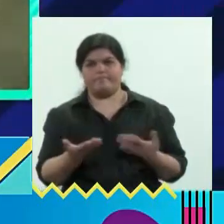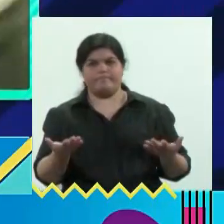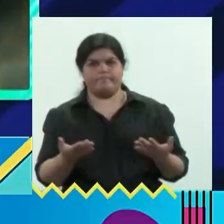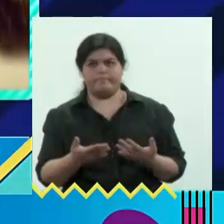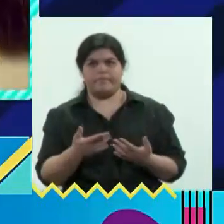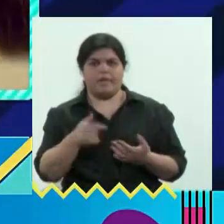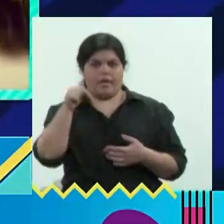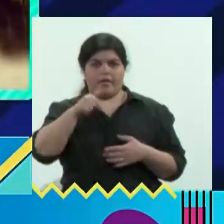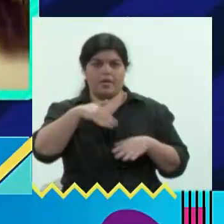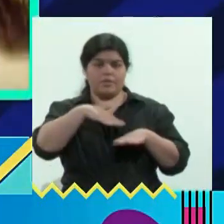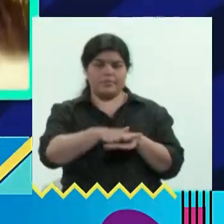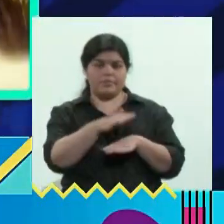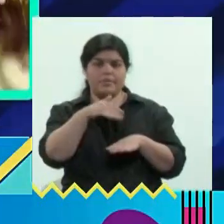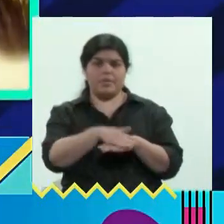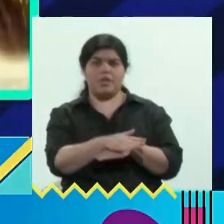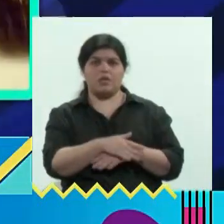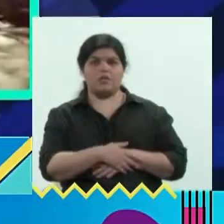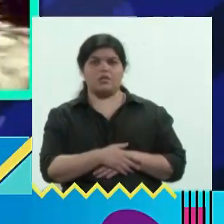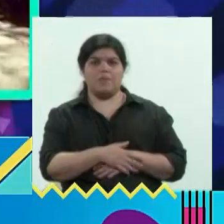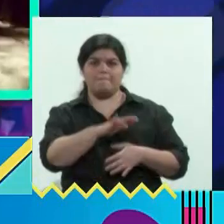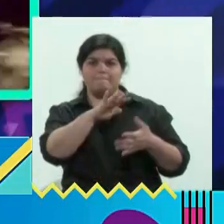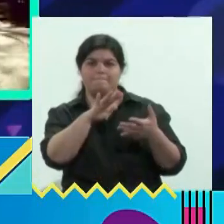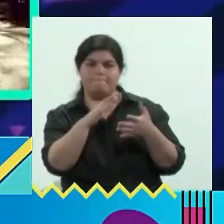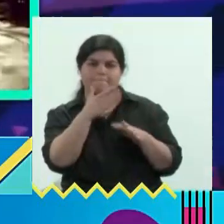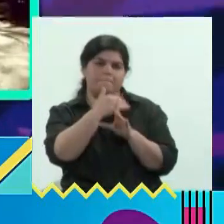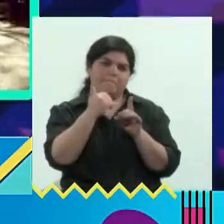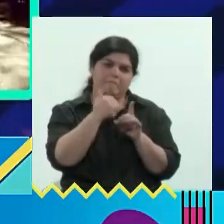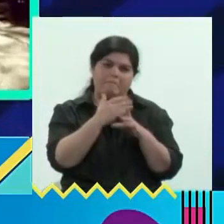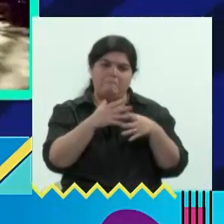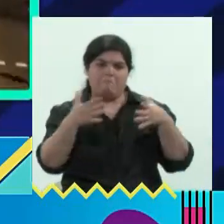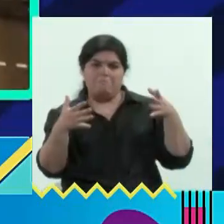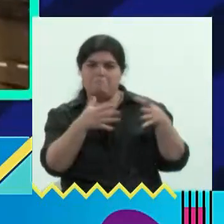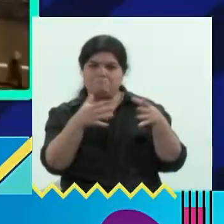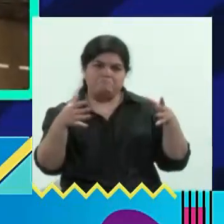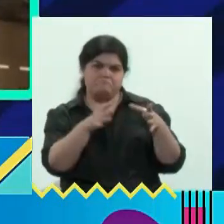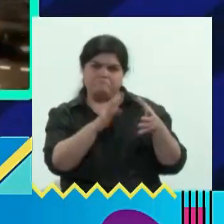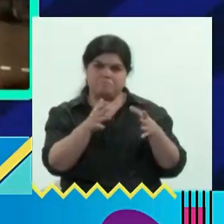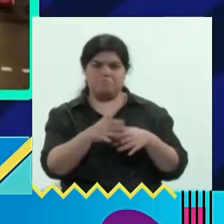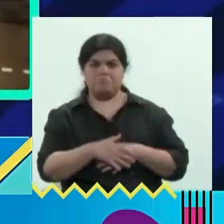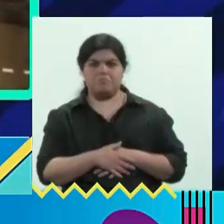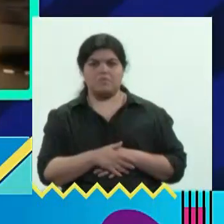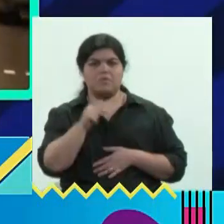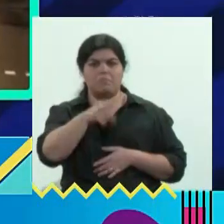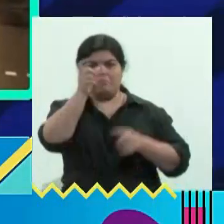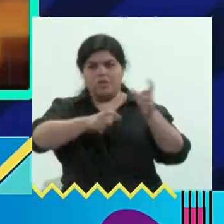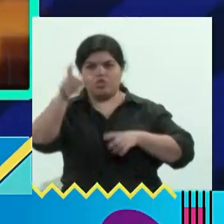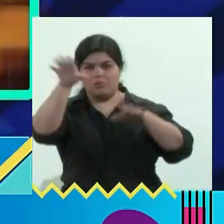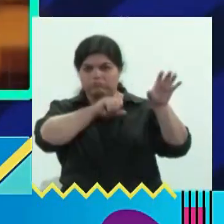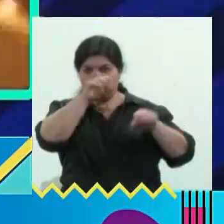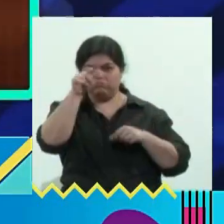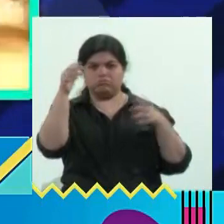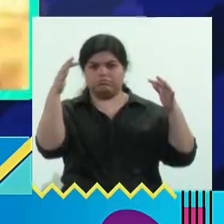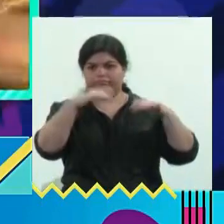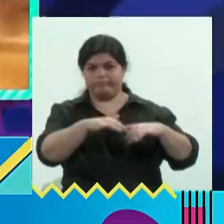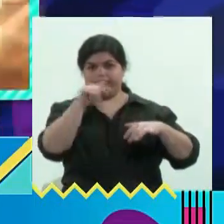bien estamos acá en ciudades que son bastante medias, por así decir, en tamaños, ¿no? Por la gente que hemos traído, hay un